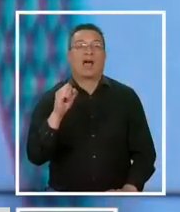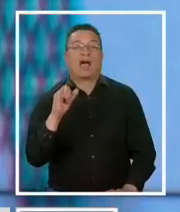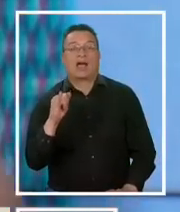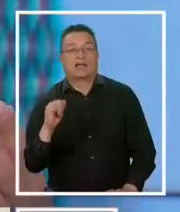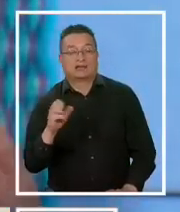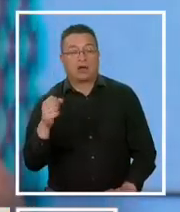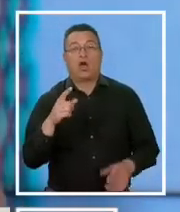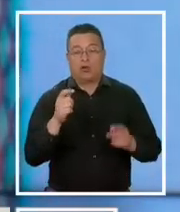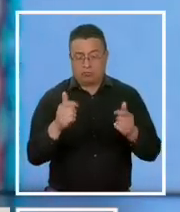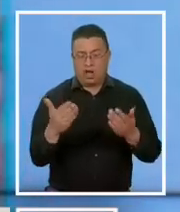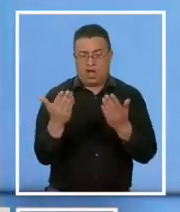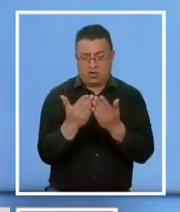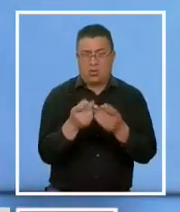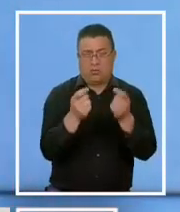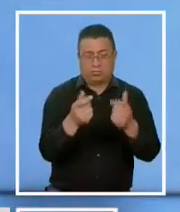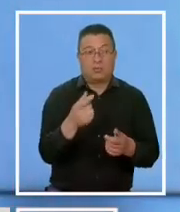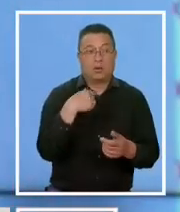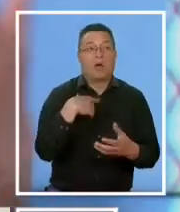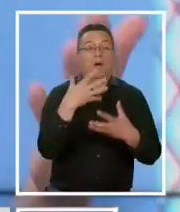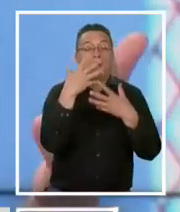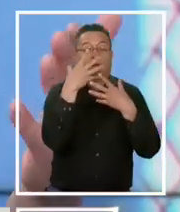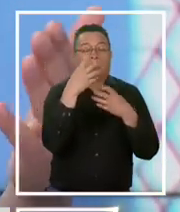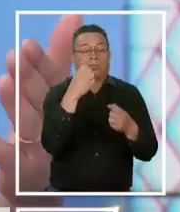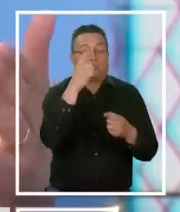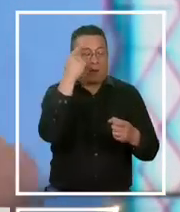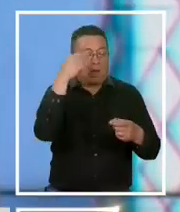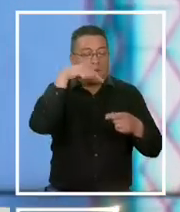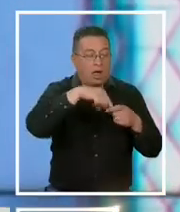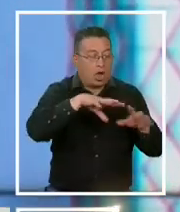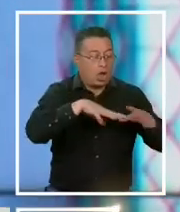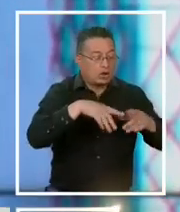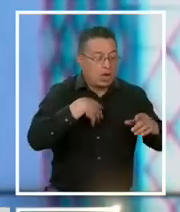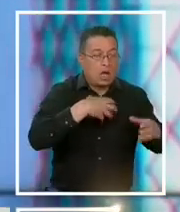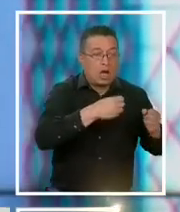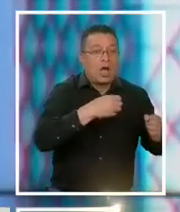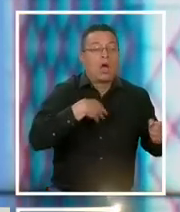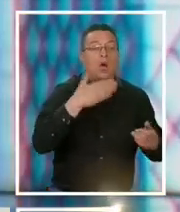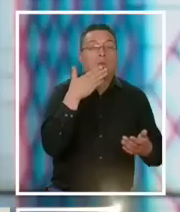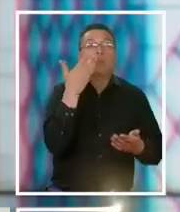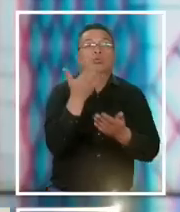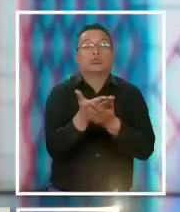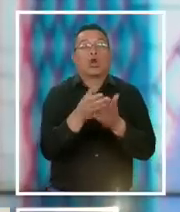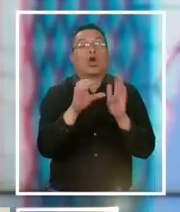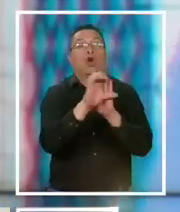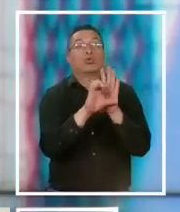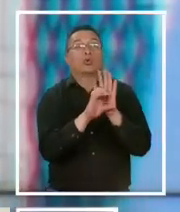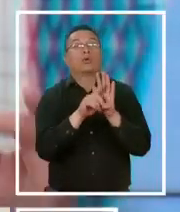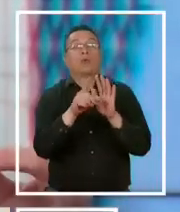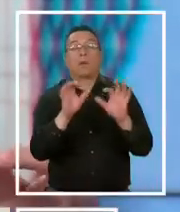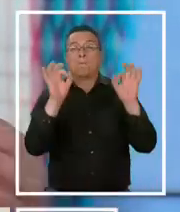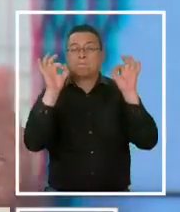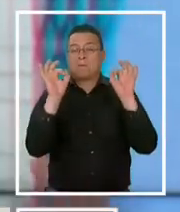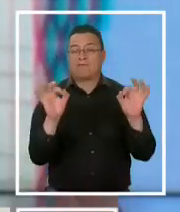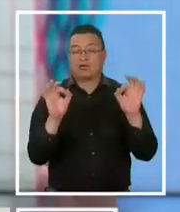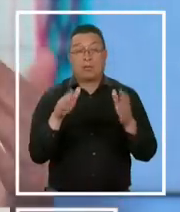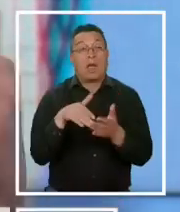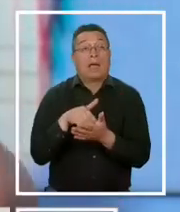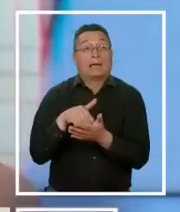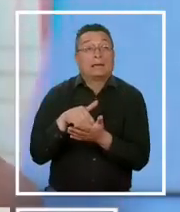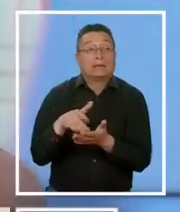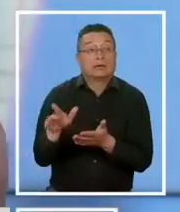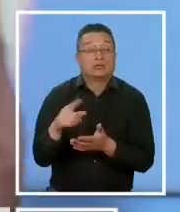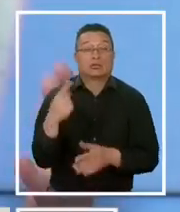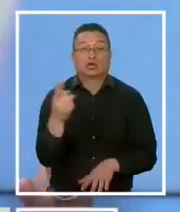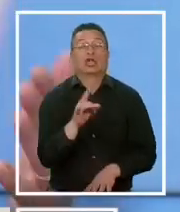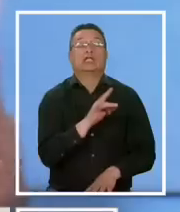Tenía muchos estudios pero se enamoraron de sí mismo hace mucho rato Y además lo propusieron digamos en el texto constitucional y contaba que era perfecto y si se rechazaba